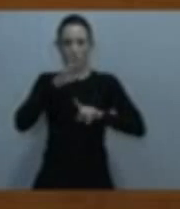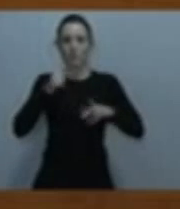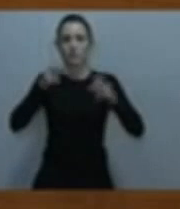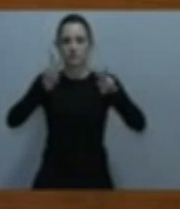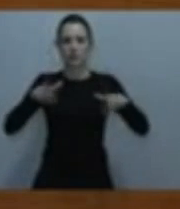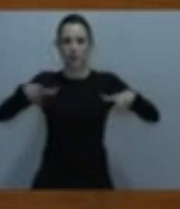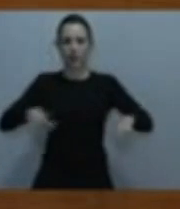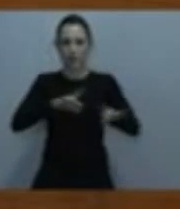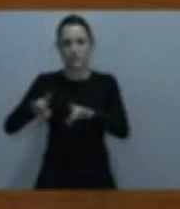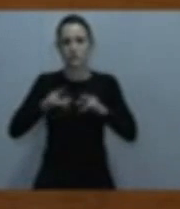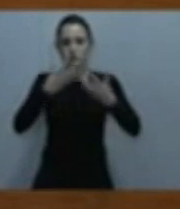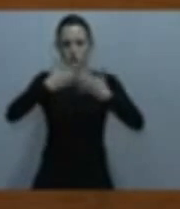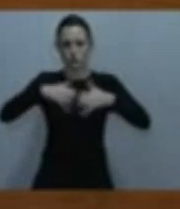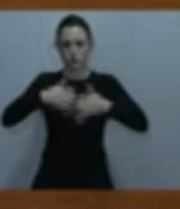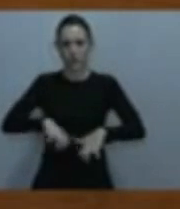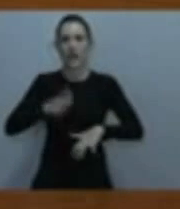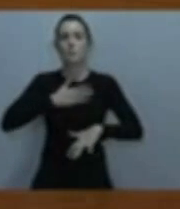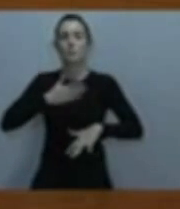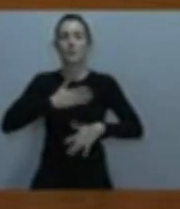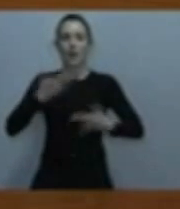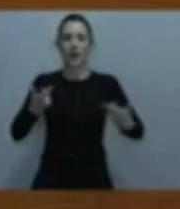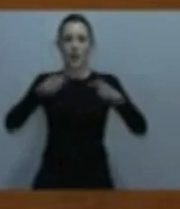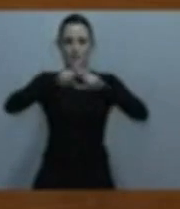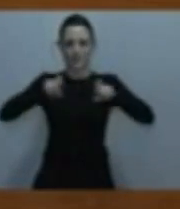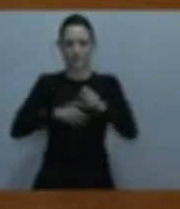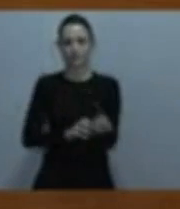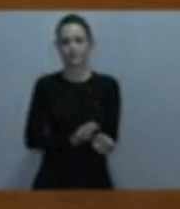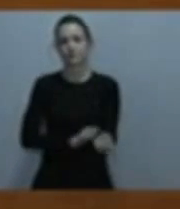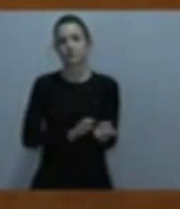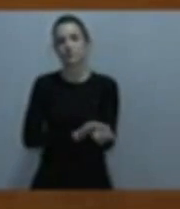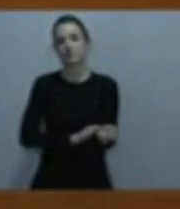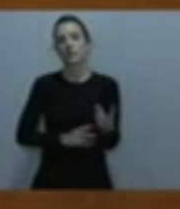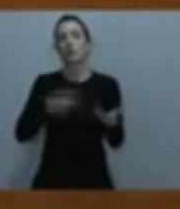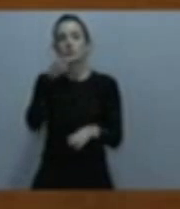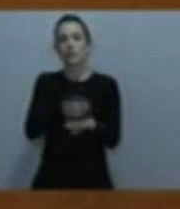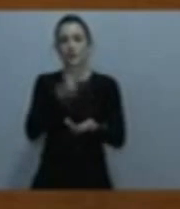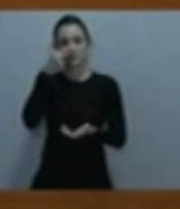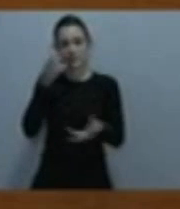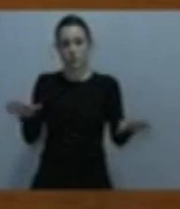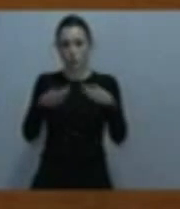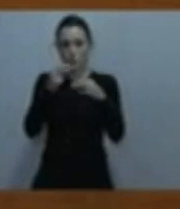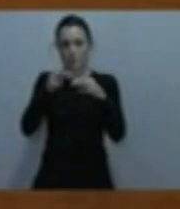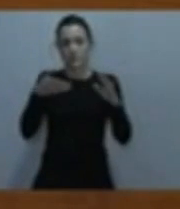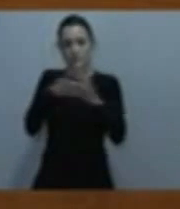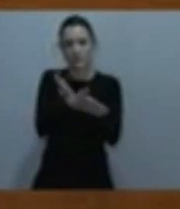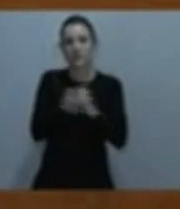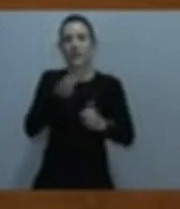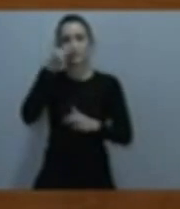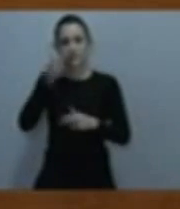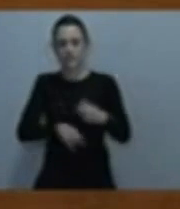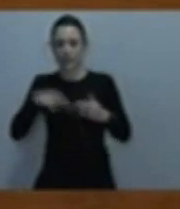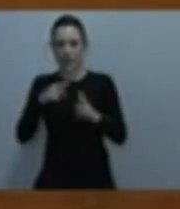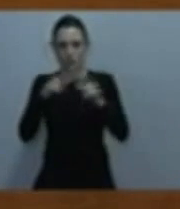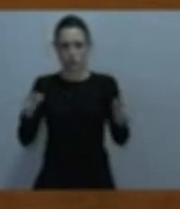en propiedad de la sociedad. Una vez más, los intereses de un partido se enfrentan al interés general de